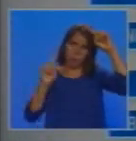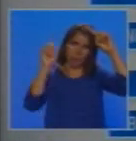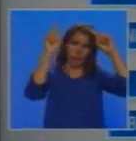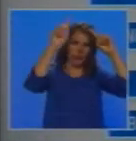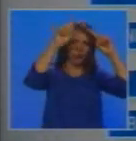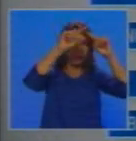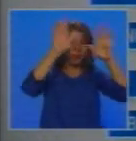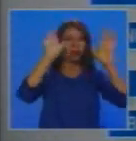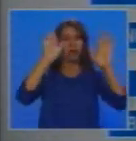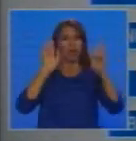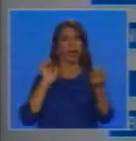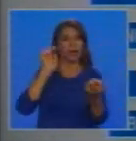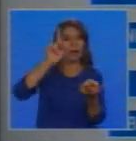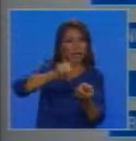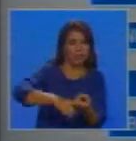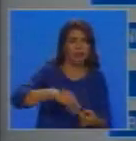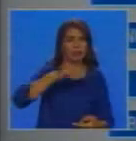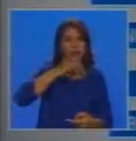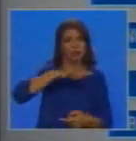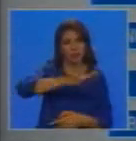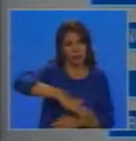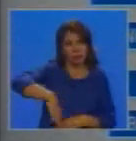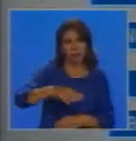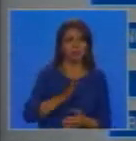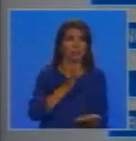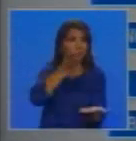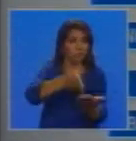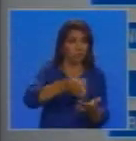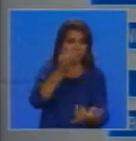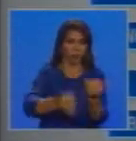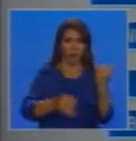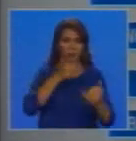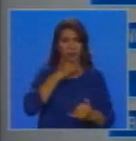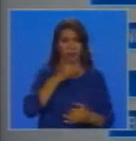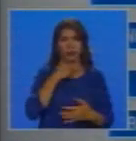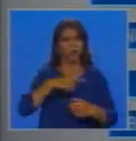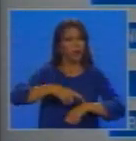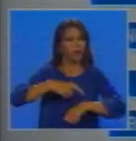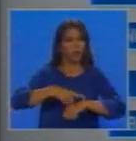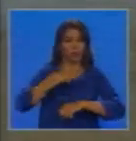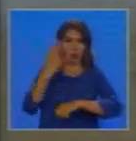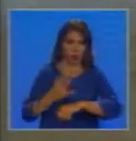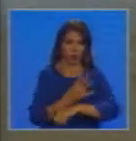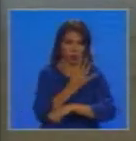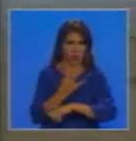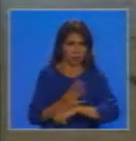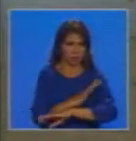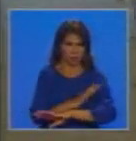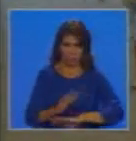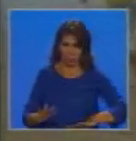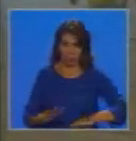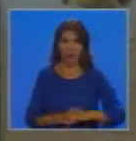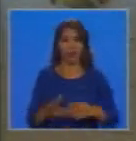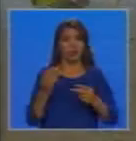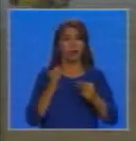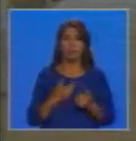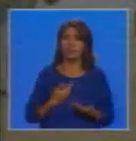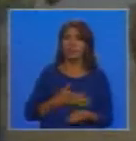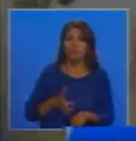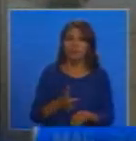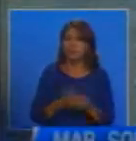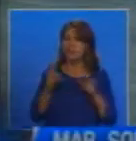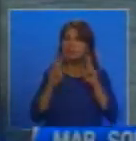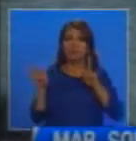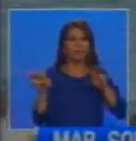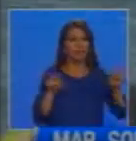Puerto Cayo, San Lorenzo y finalmente Manta. Este recorrido durará aproximadamente 4 horas, donde en ese tiempo podrá conocer todo lo que